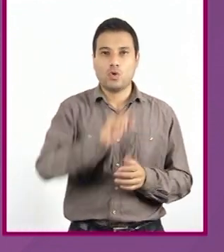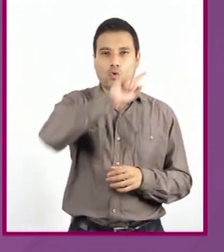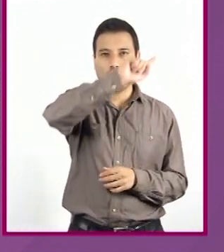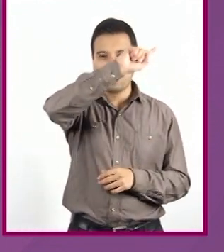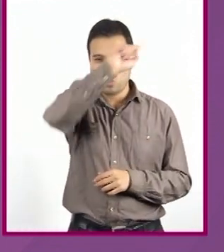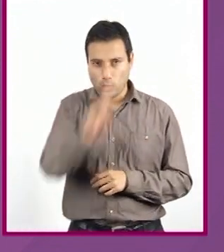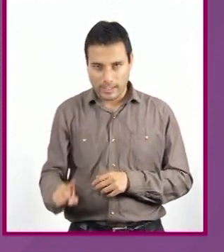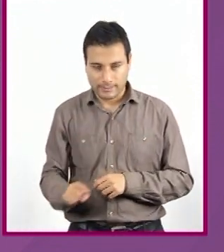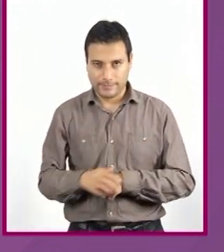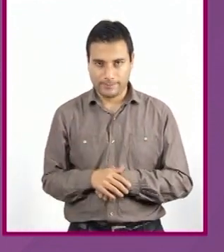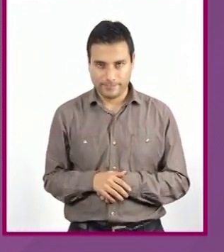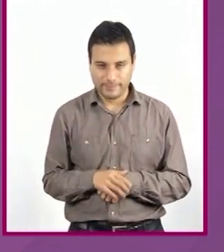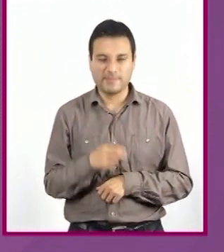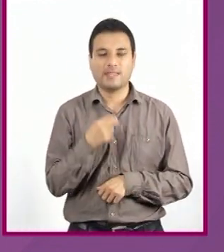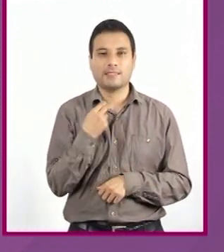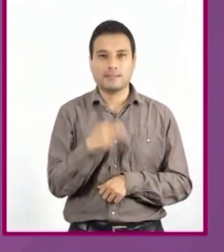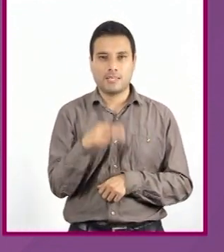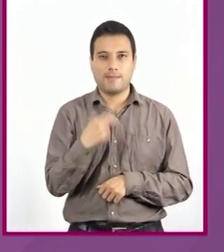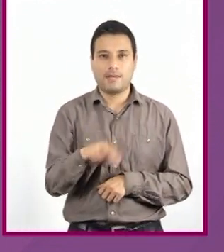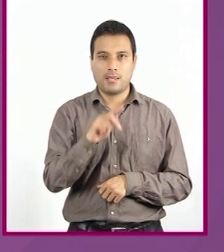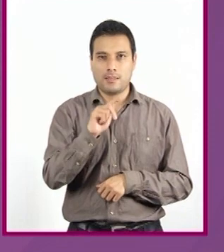El Tajín.